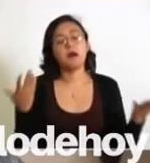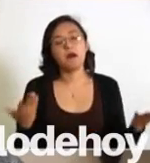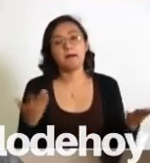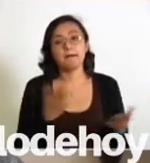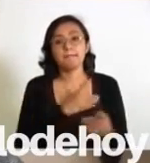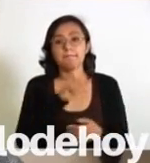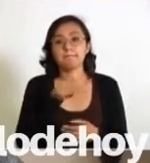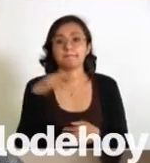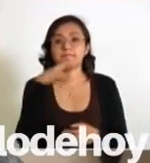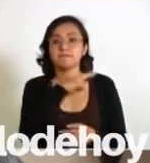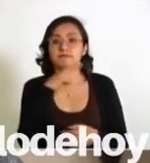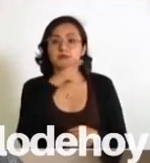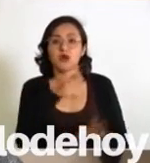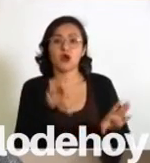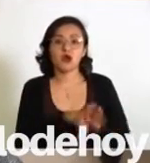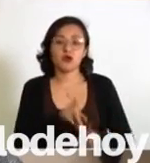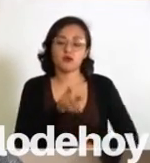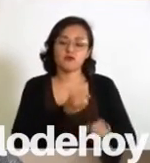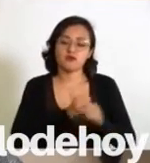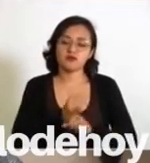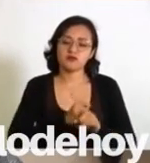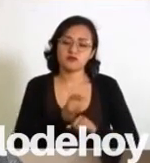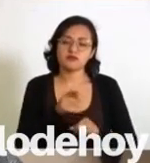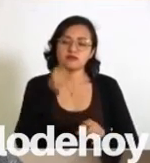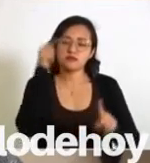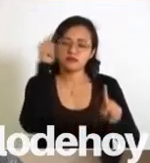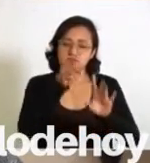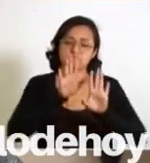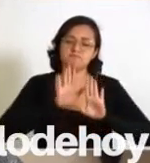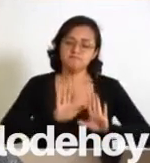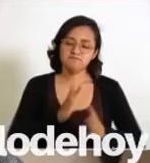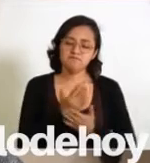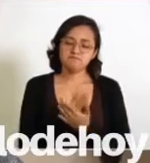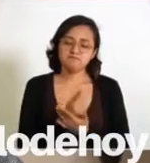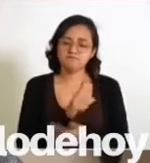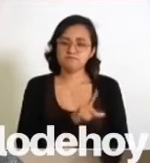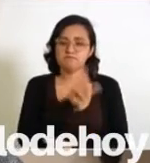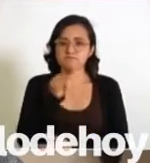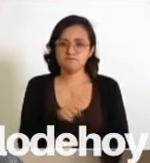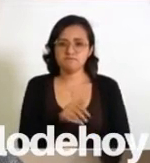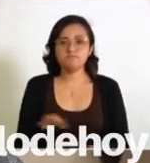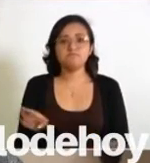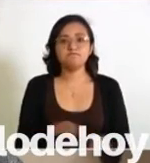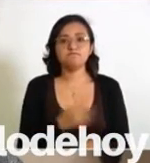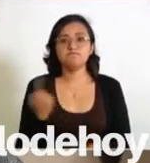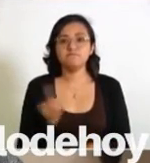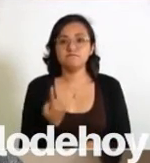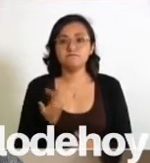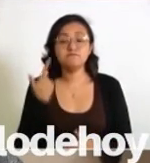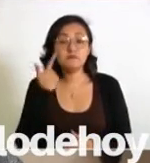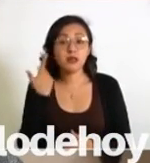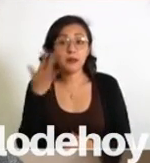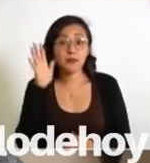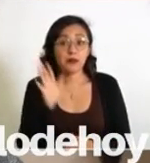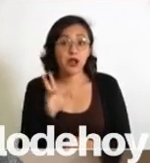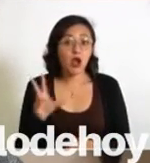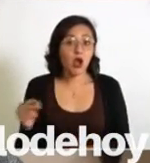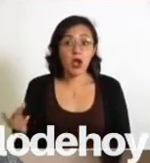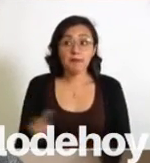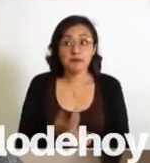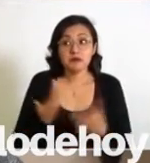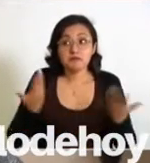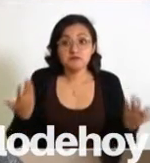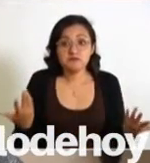pronto será materia de una investigación específica porque esos hechos parece que no ocurrieron